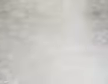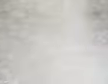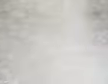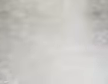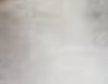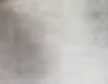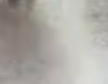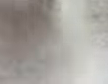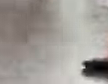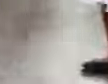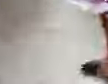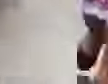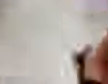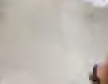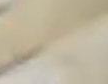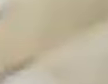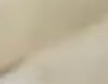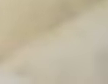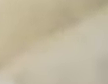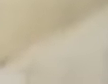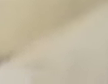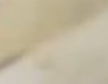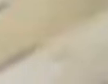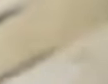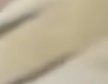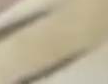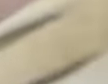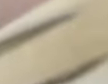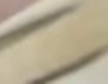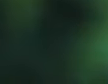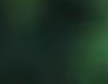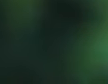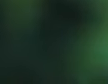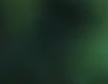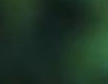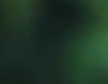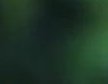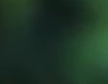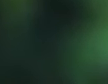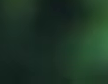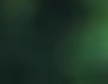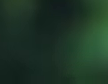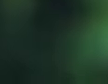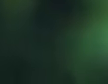tus riquezas, tu bello folclor.